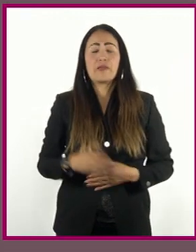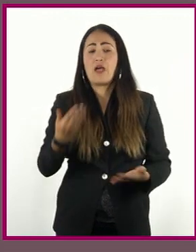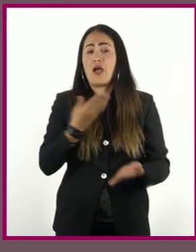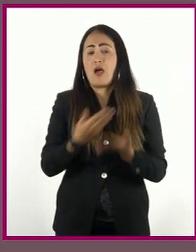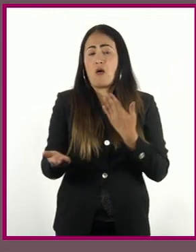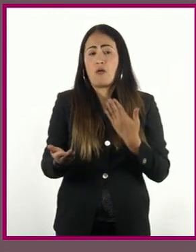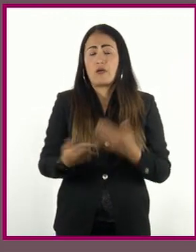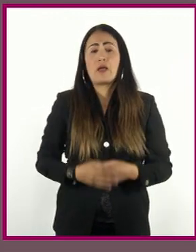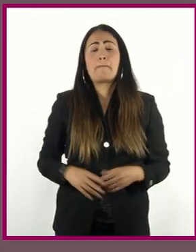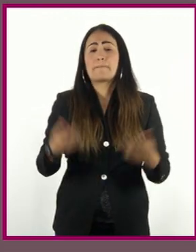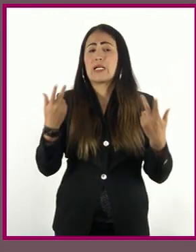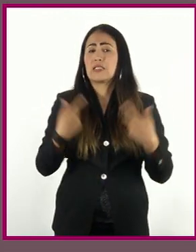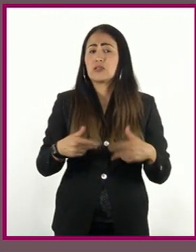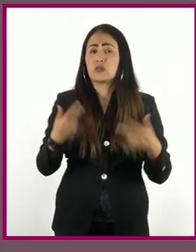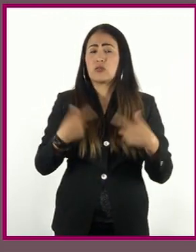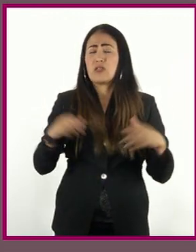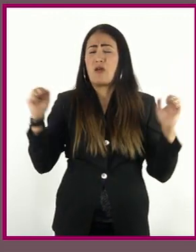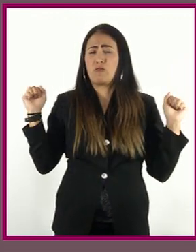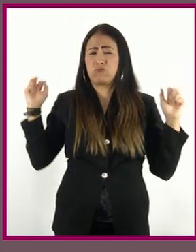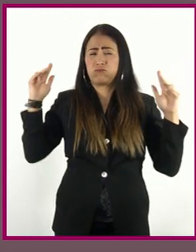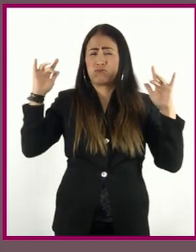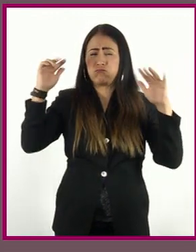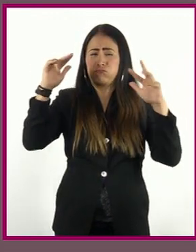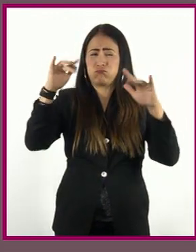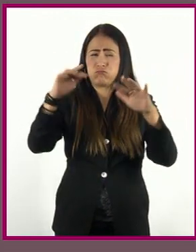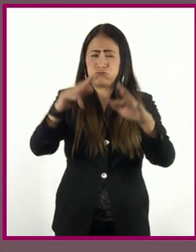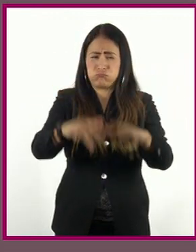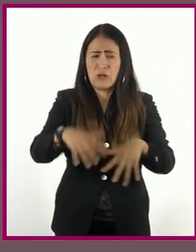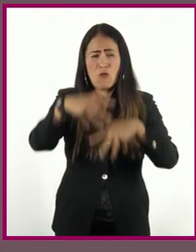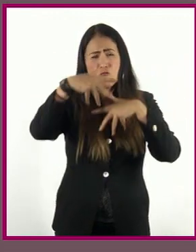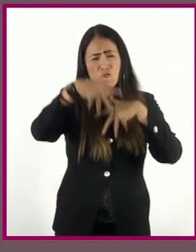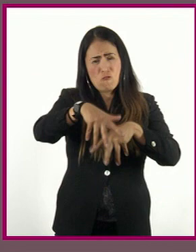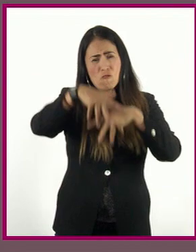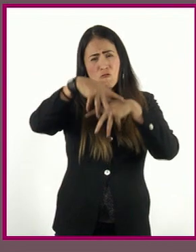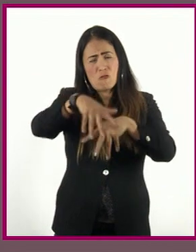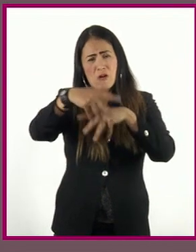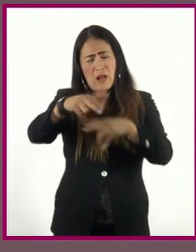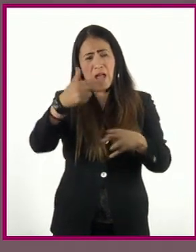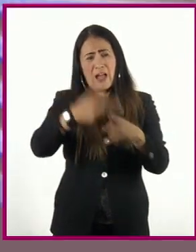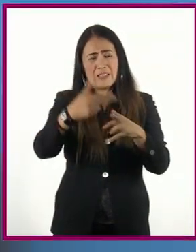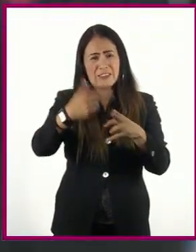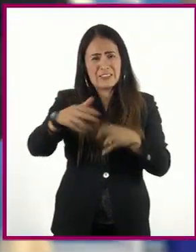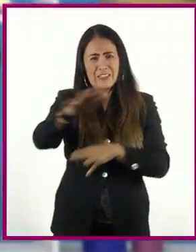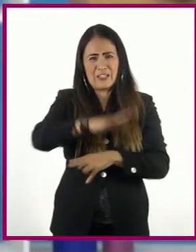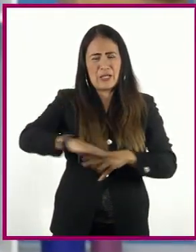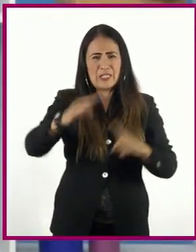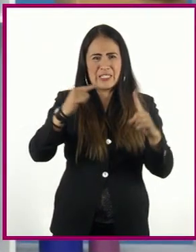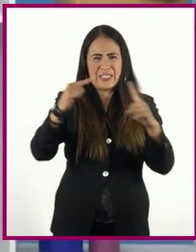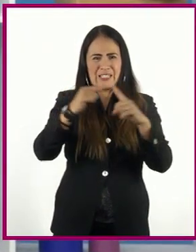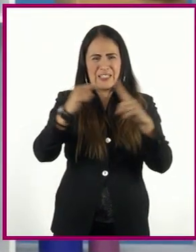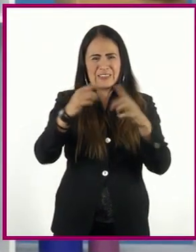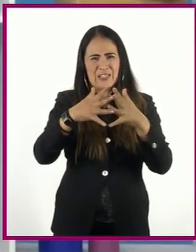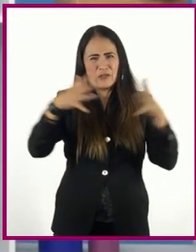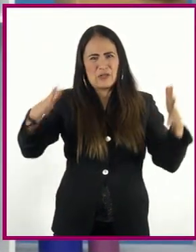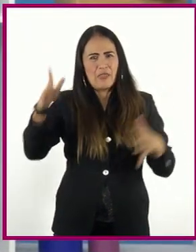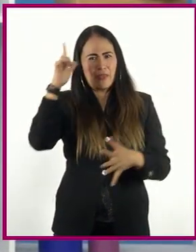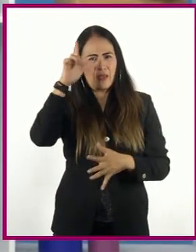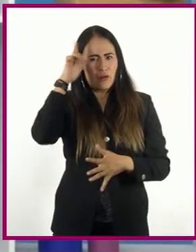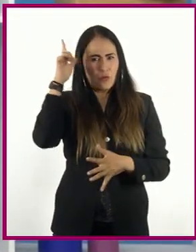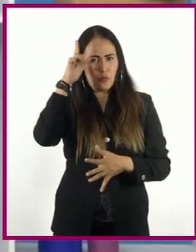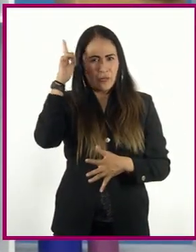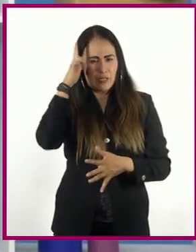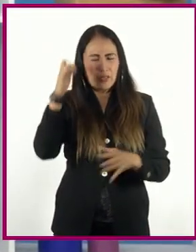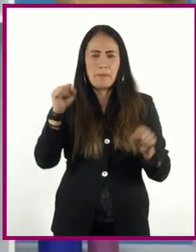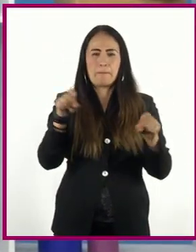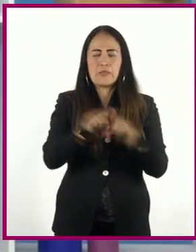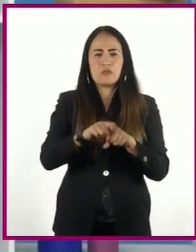Actualmente, grandes cantidades de fieles se trasladan en peregrinaciones a la Basílica de Guadalupe. Lo mismo ocurre con la Virgen de San